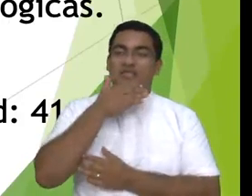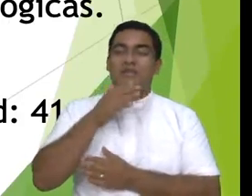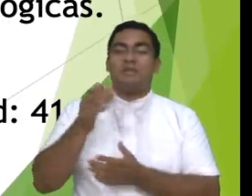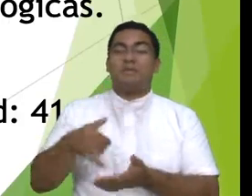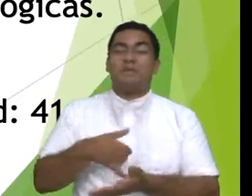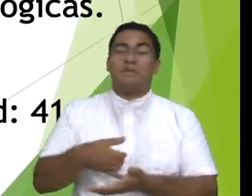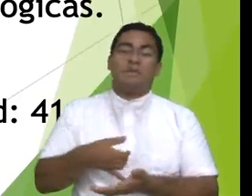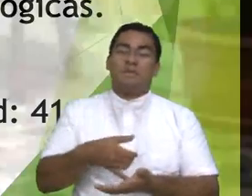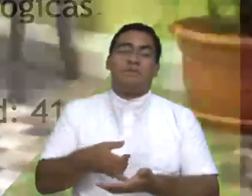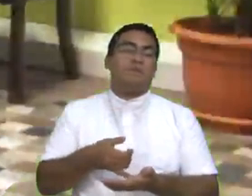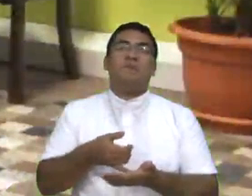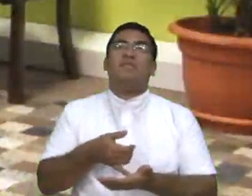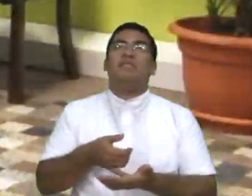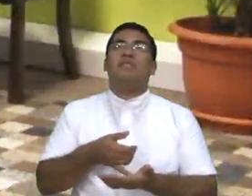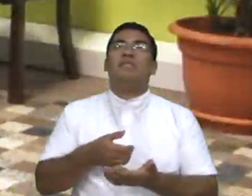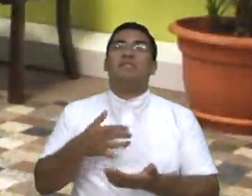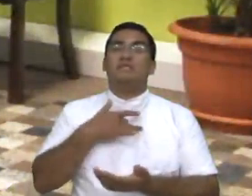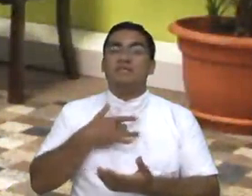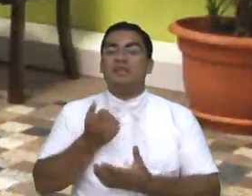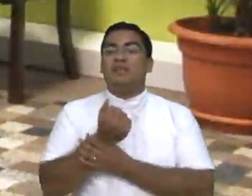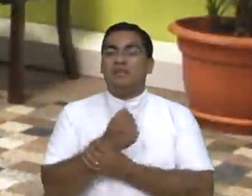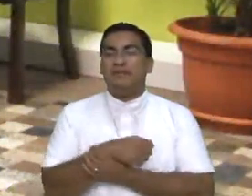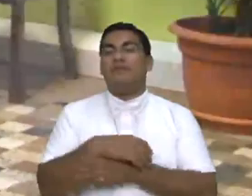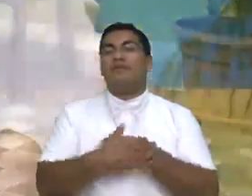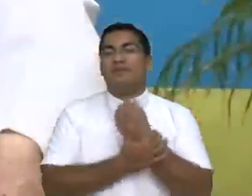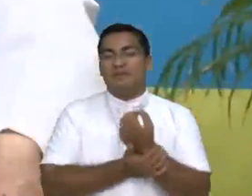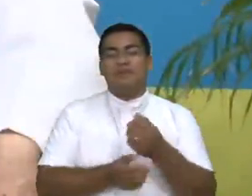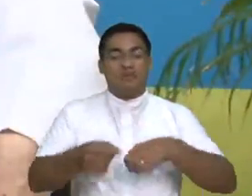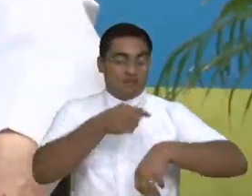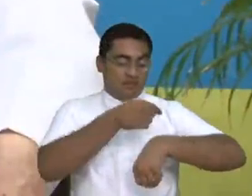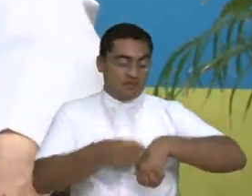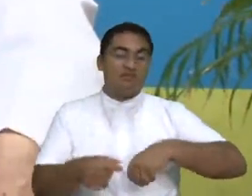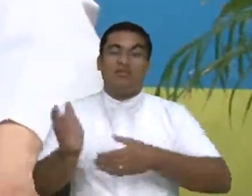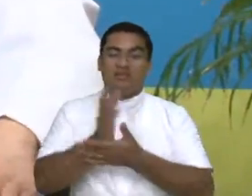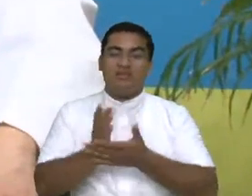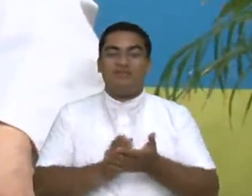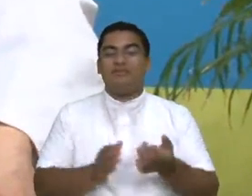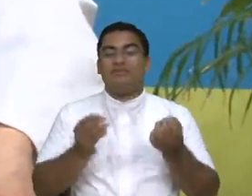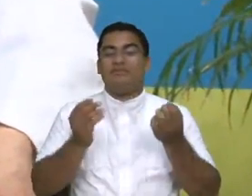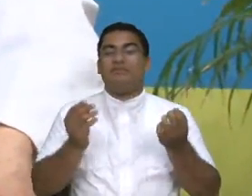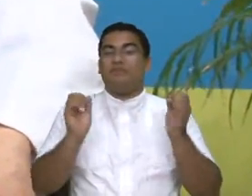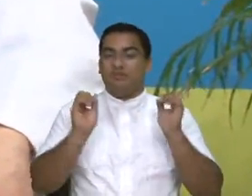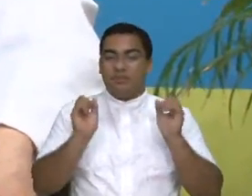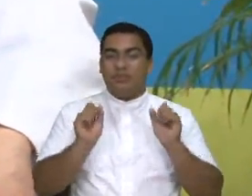ellos pues requieren mucha fisioterapia y hasta algunos cirugía incluso para poder